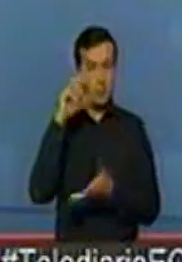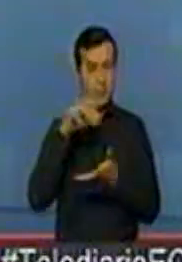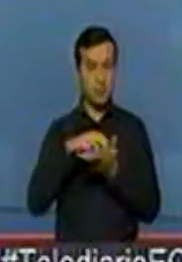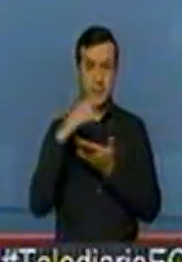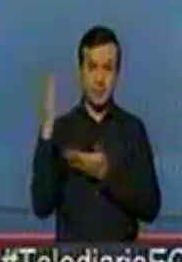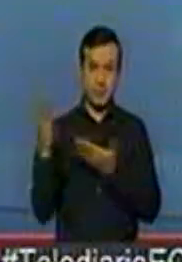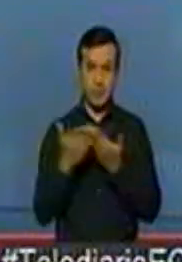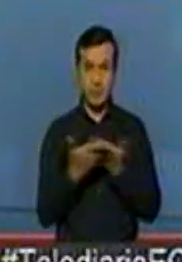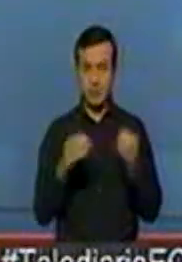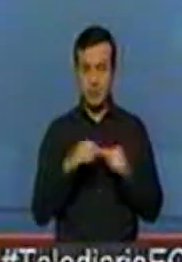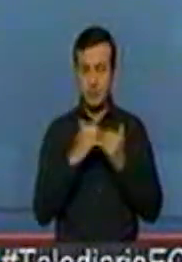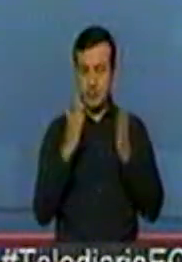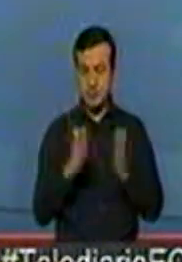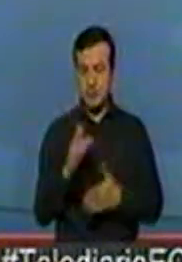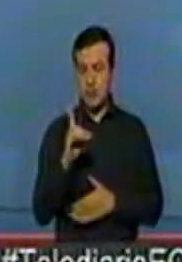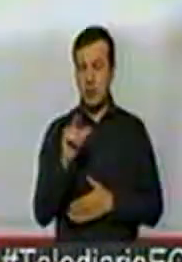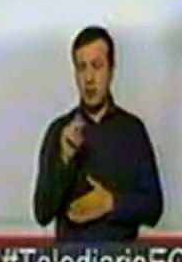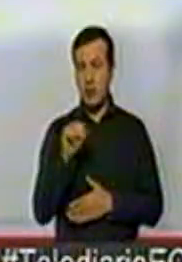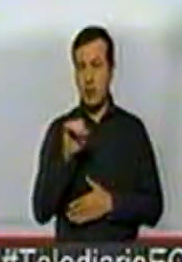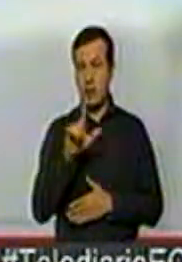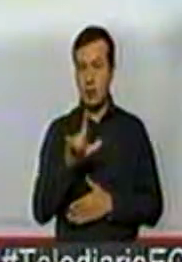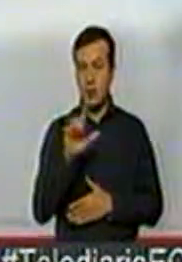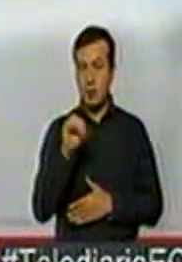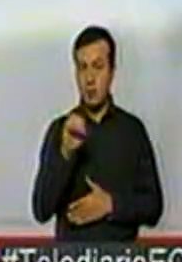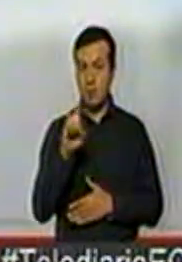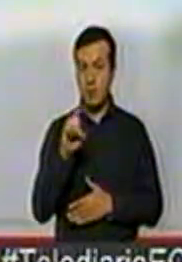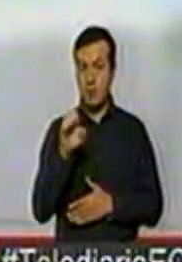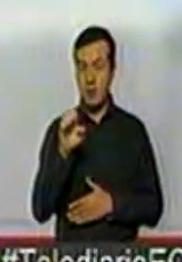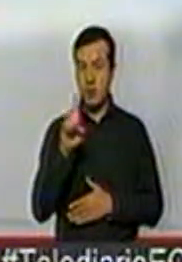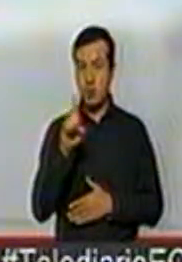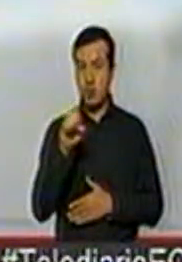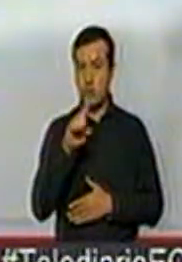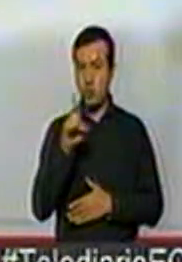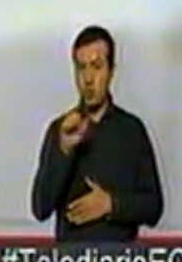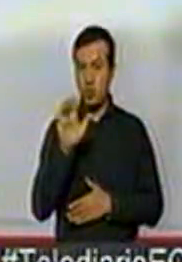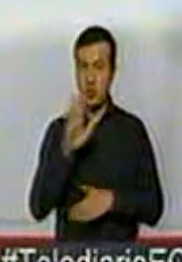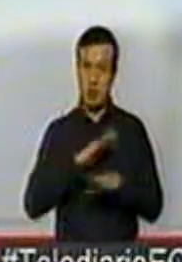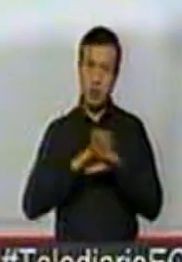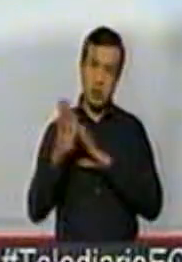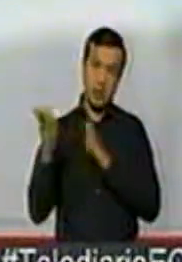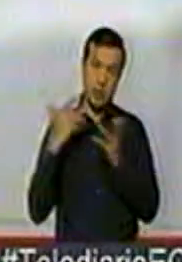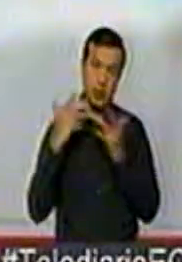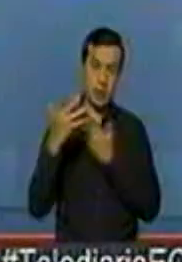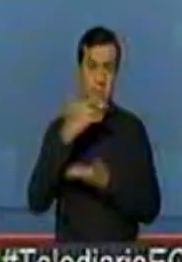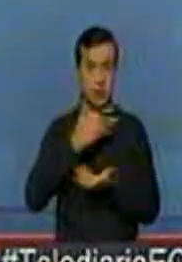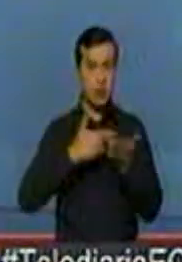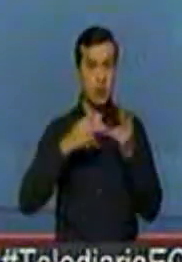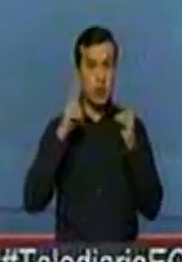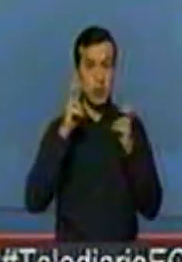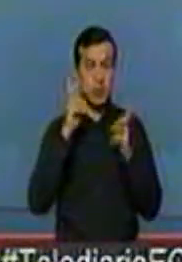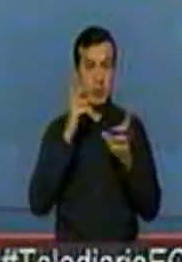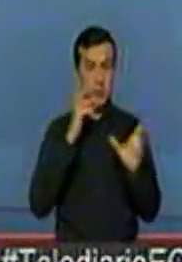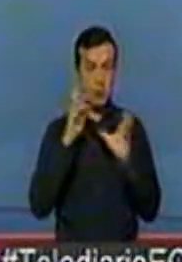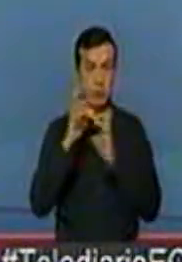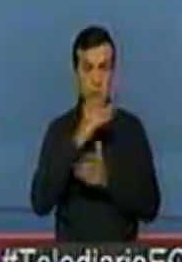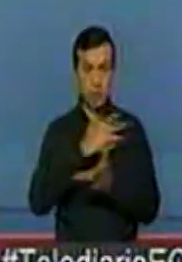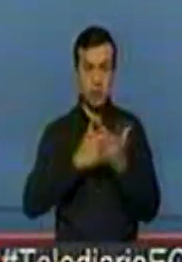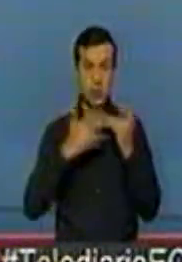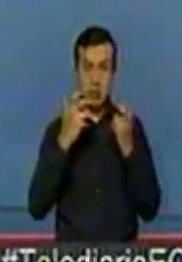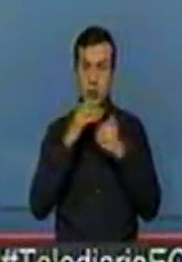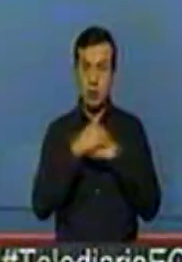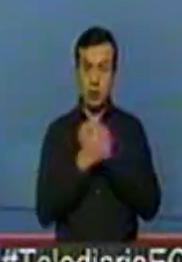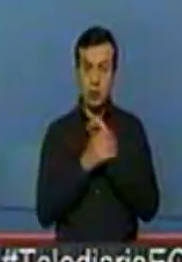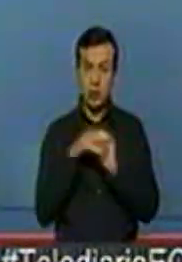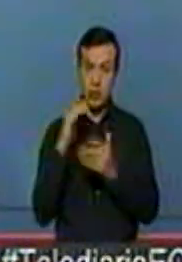Nos acompaña hoy el asambleísta Daniel Mendoza, quien pues fue invitado para hablar de otro tema que también lo vamos a tocar, pero queremos aprovechar